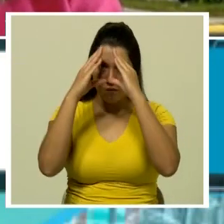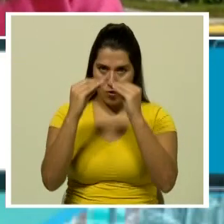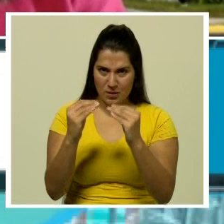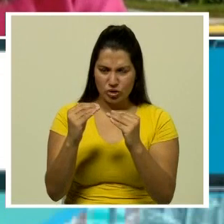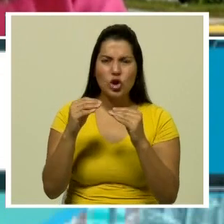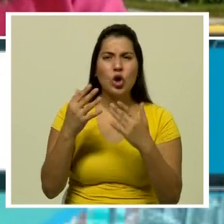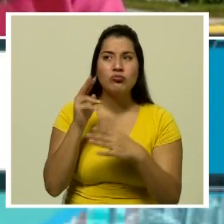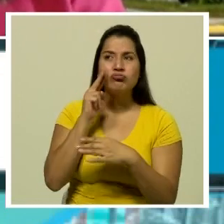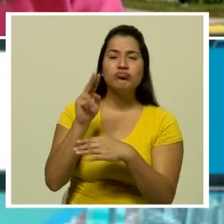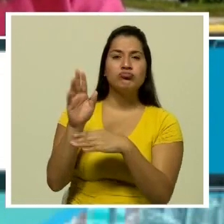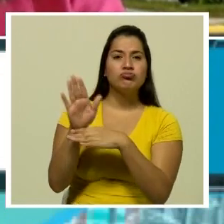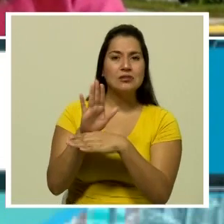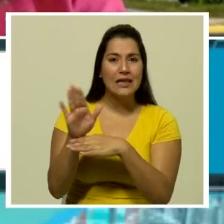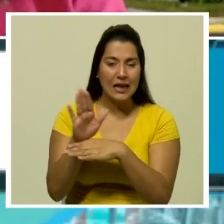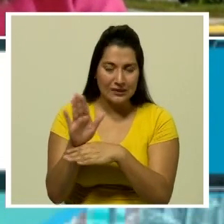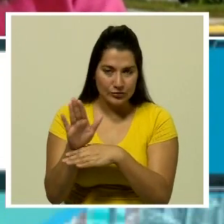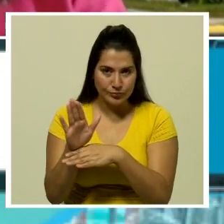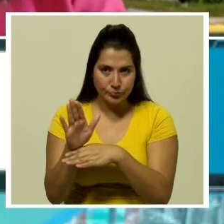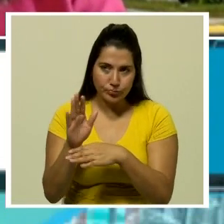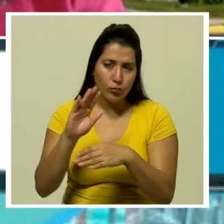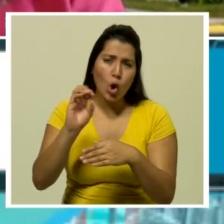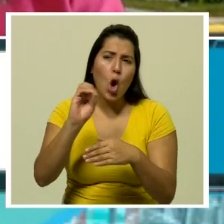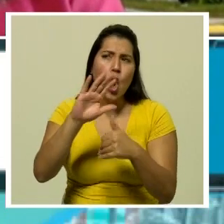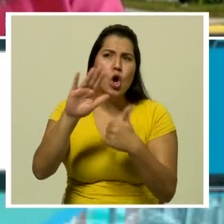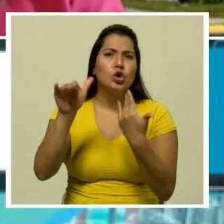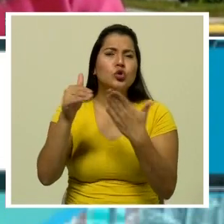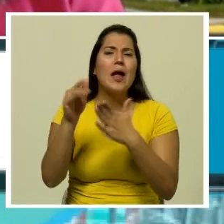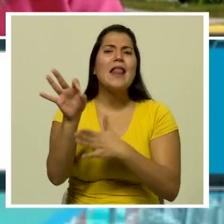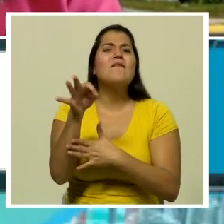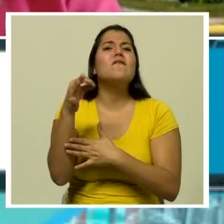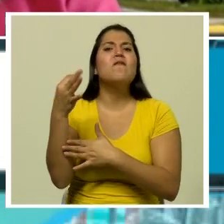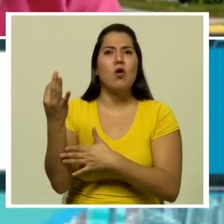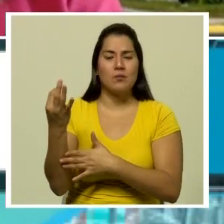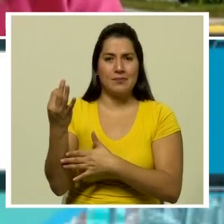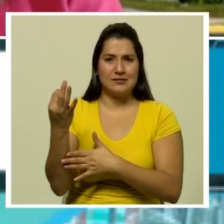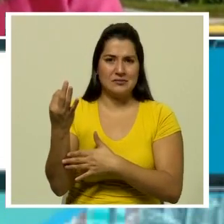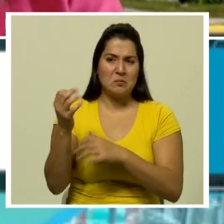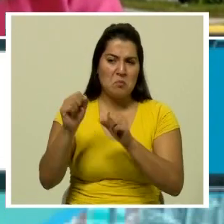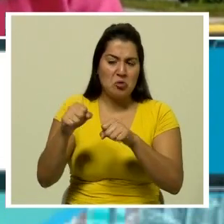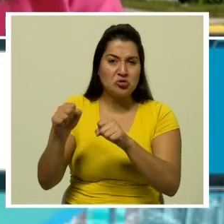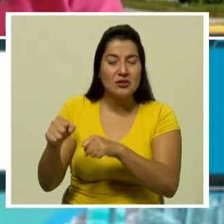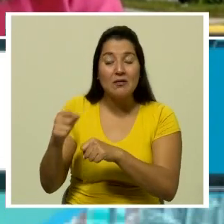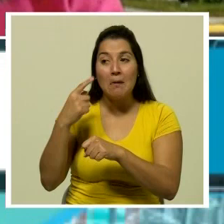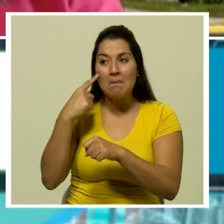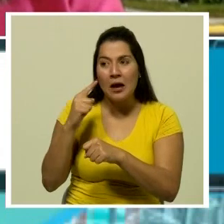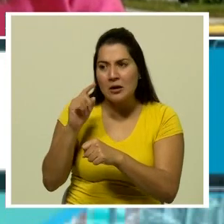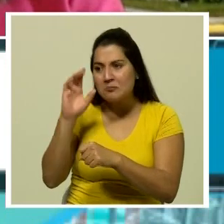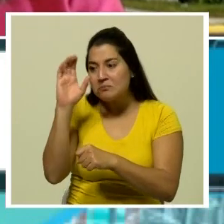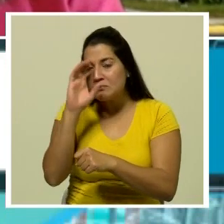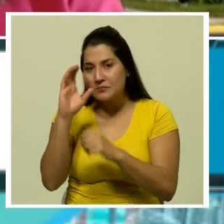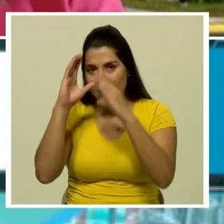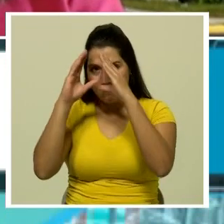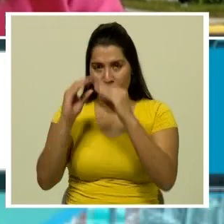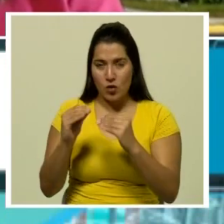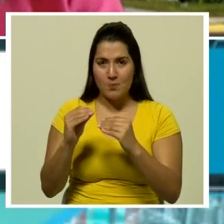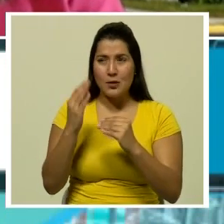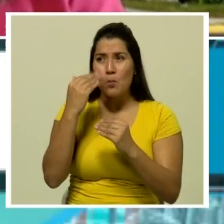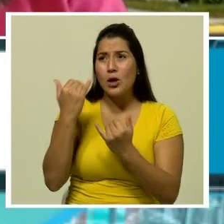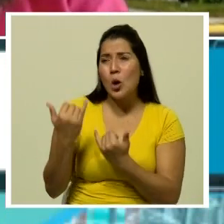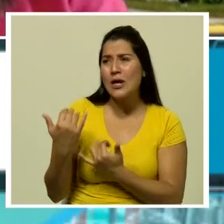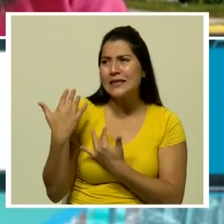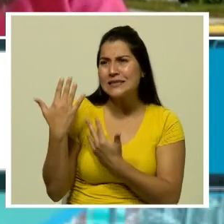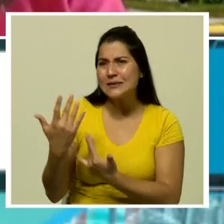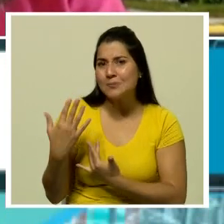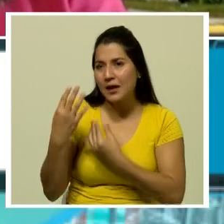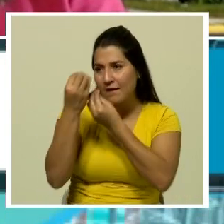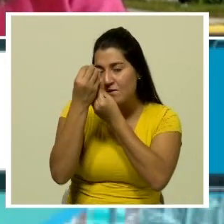todos los medios disponibles, porque están buscando la voz certera, verificada de la prensa profesional, no